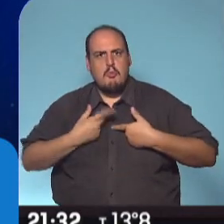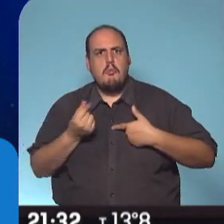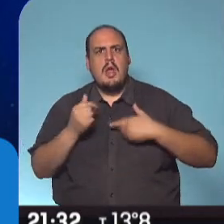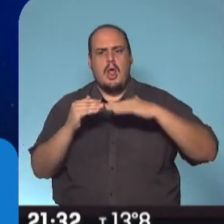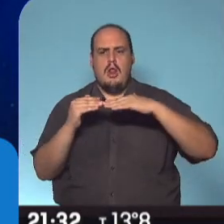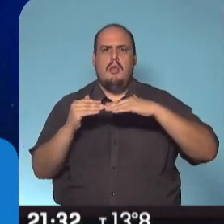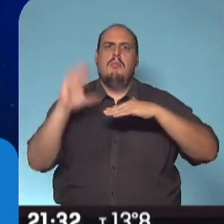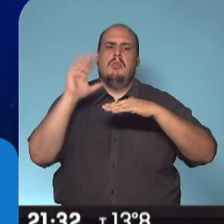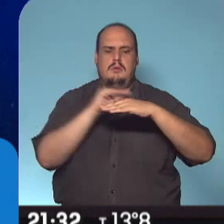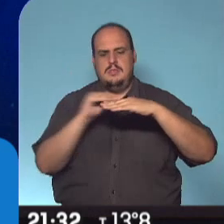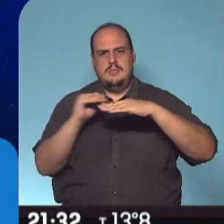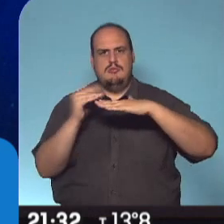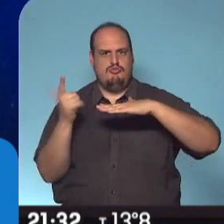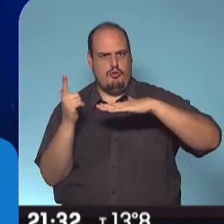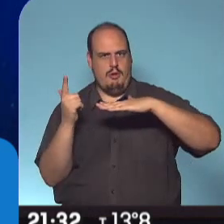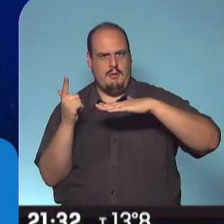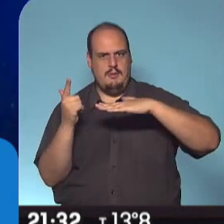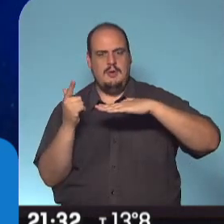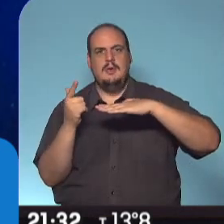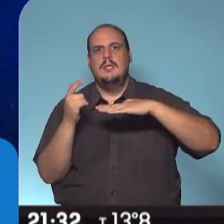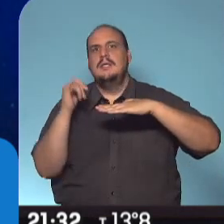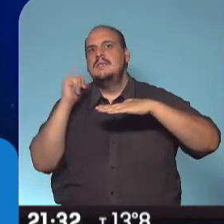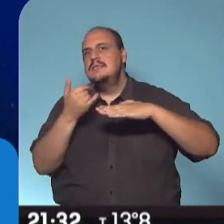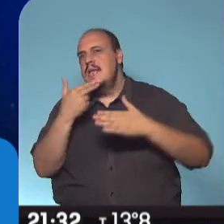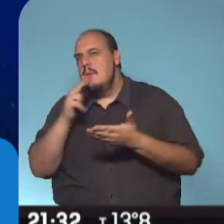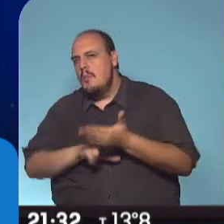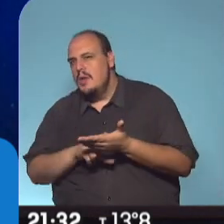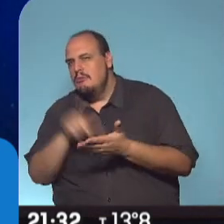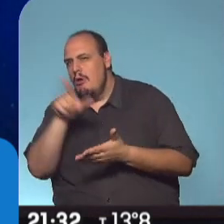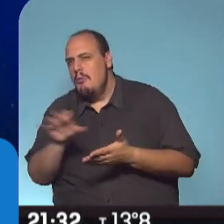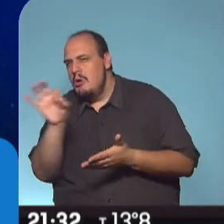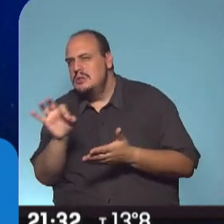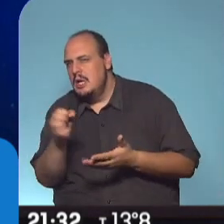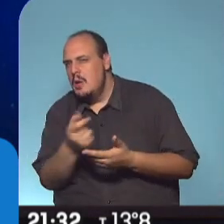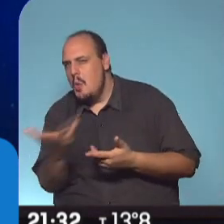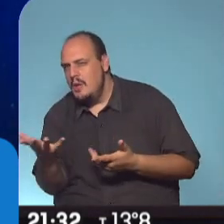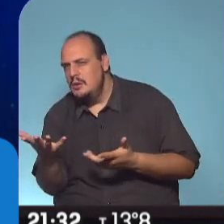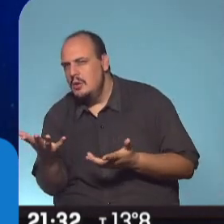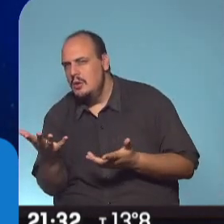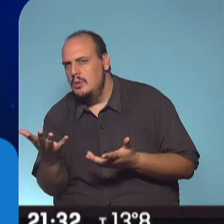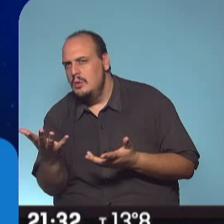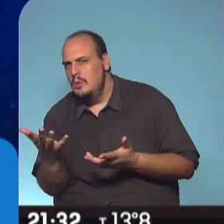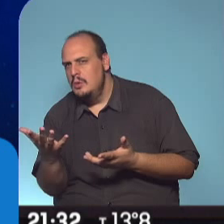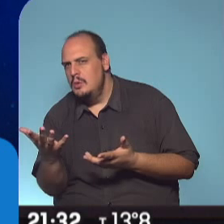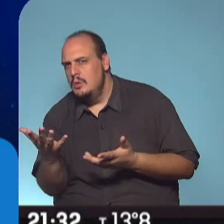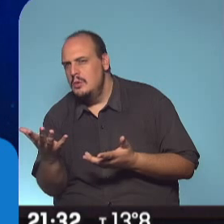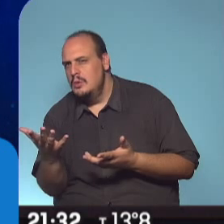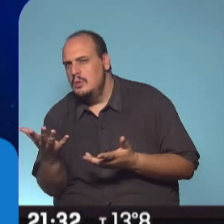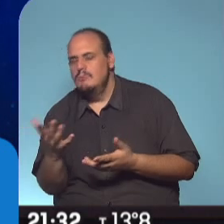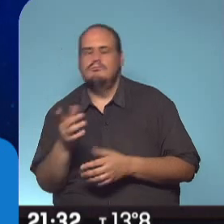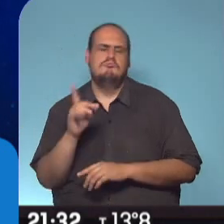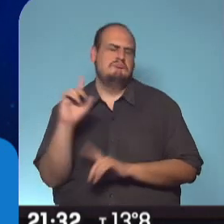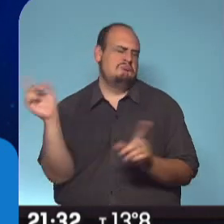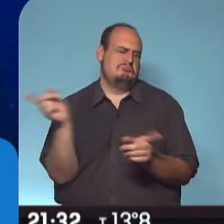a incluir este impuesto. ¿Sí está clara la alícuota? ¿Sí está claro el impuesto, el porcentaje?